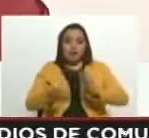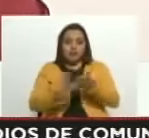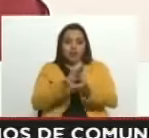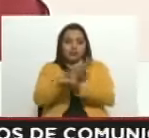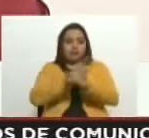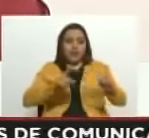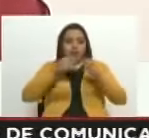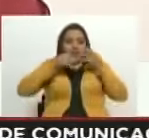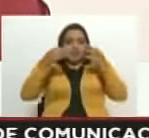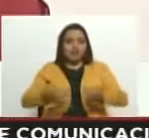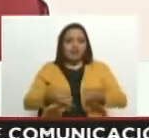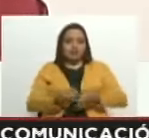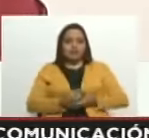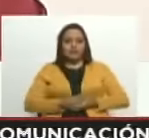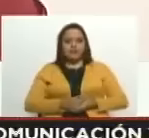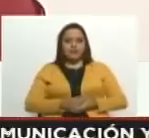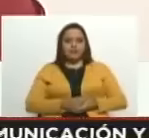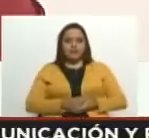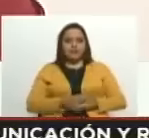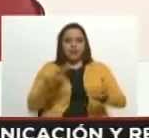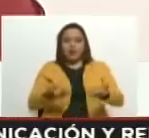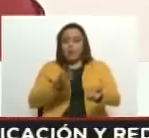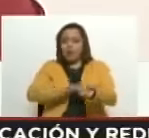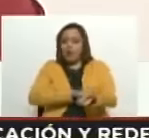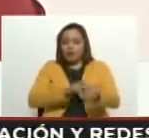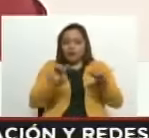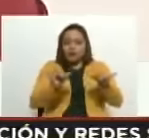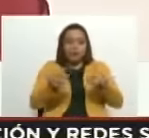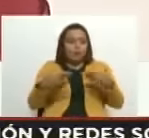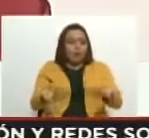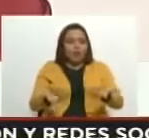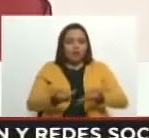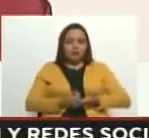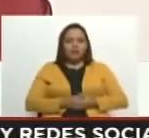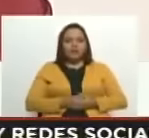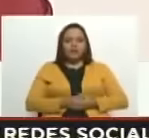verdadera. Y lo peor de eso